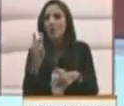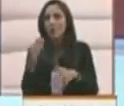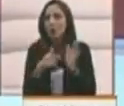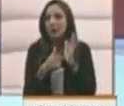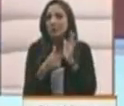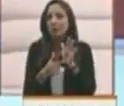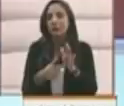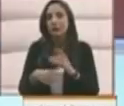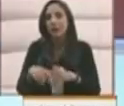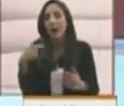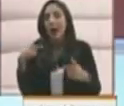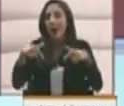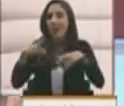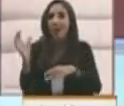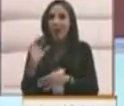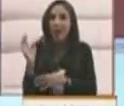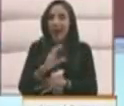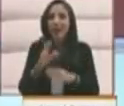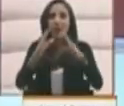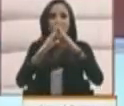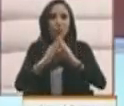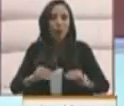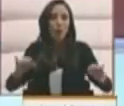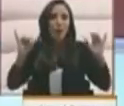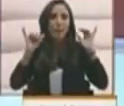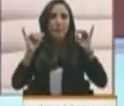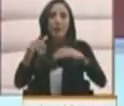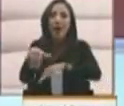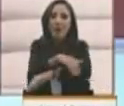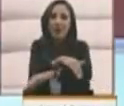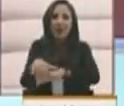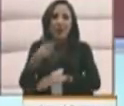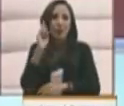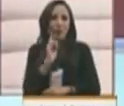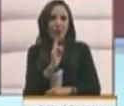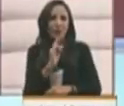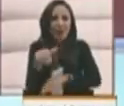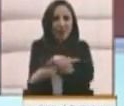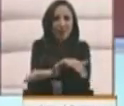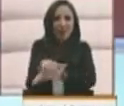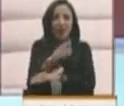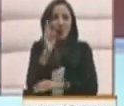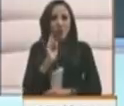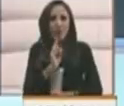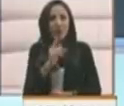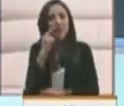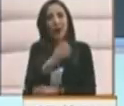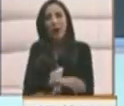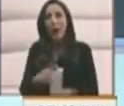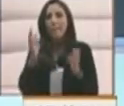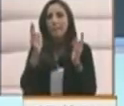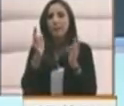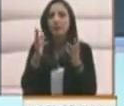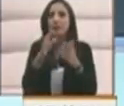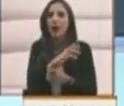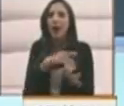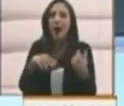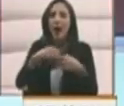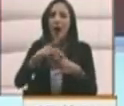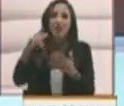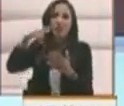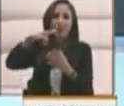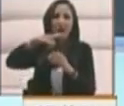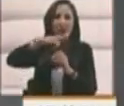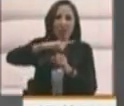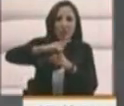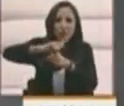solamente llega a Caracas, llega a la mismísima avenida Bolívar y ataca al mismísimo presidente de la República y